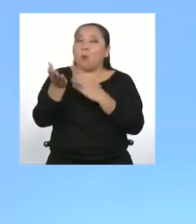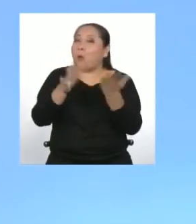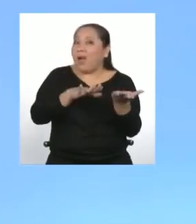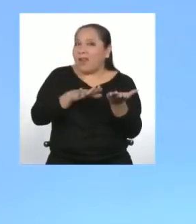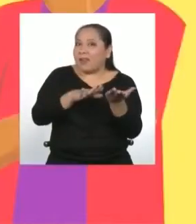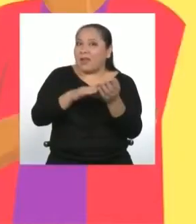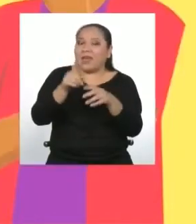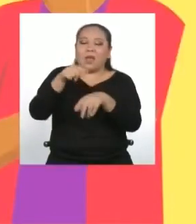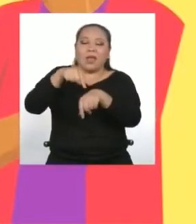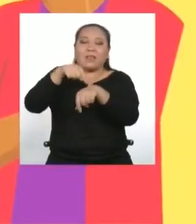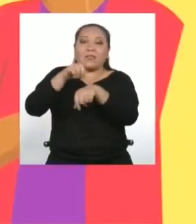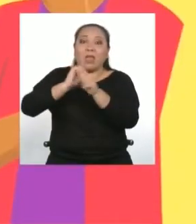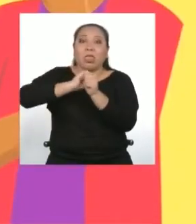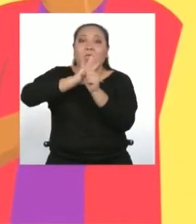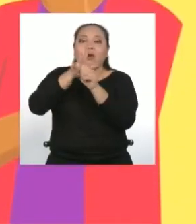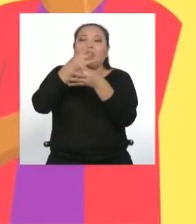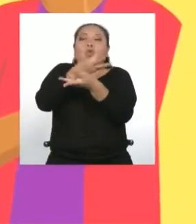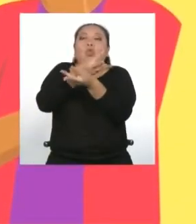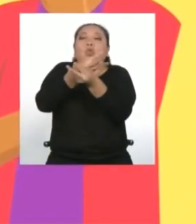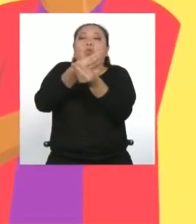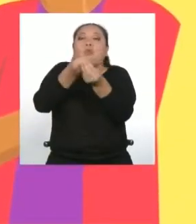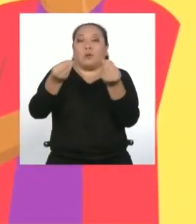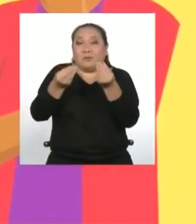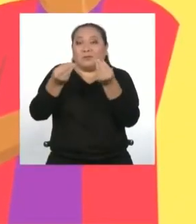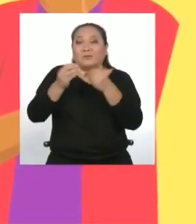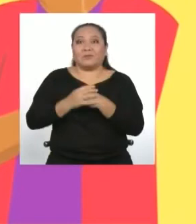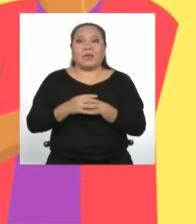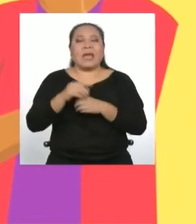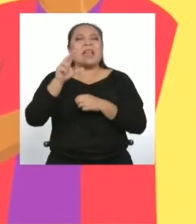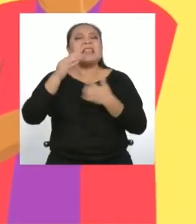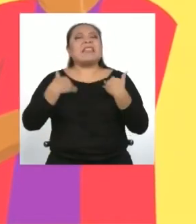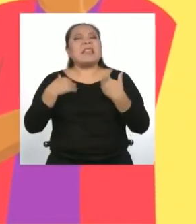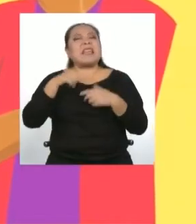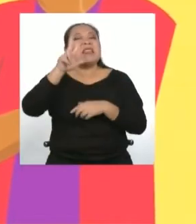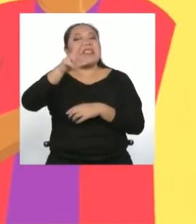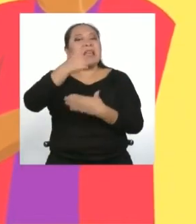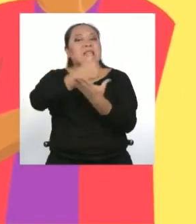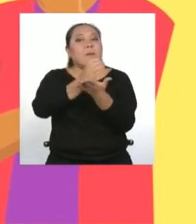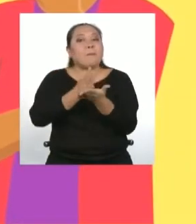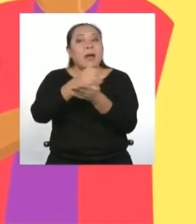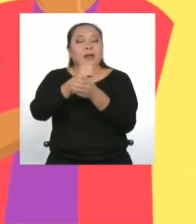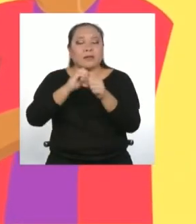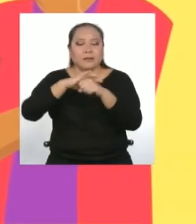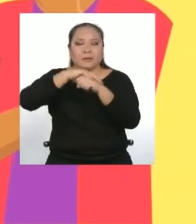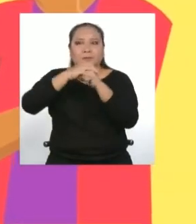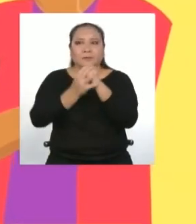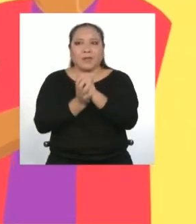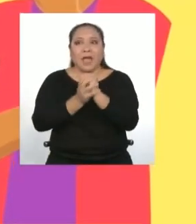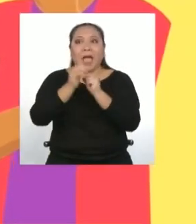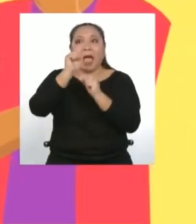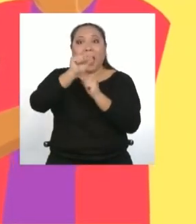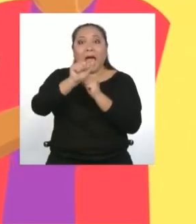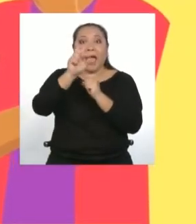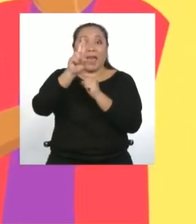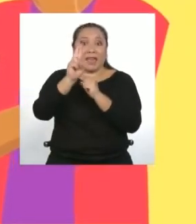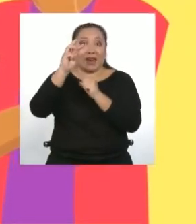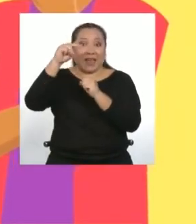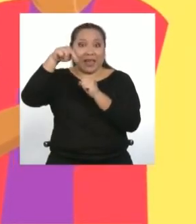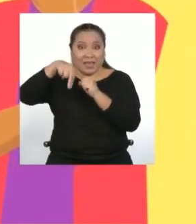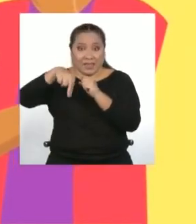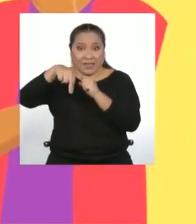que se desactiva. El coronavirus está constituido de 3 elementos clave: el ácido ribonucleico,